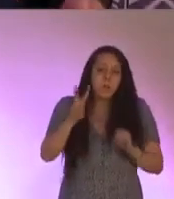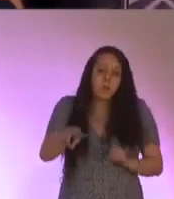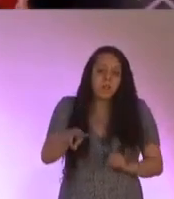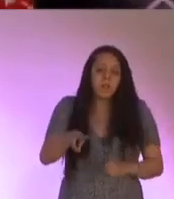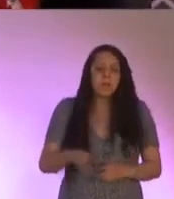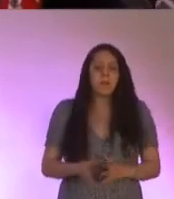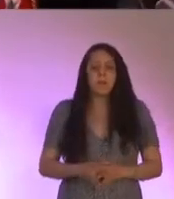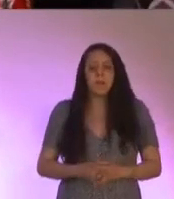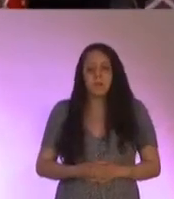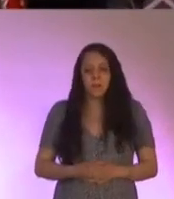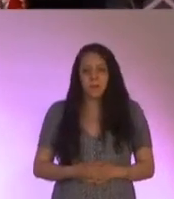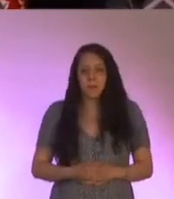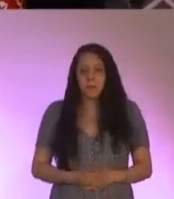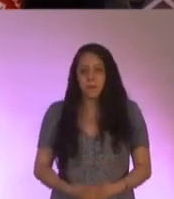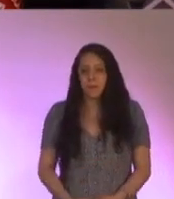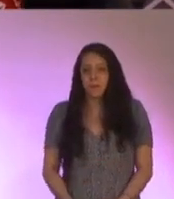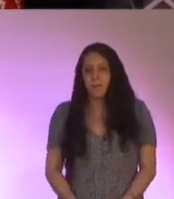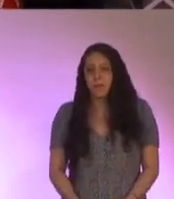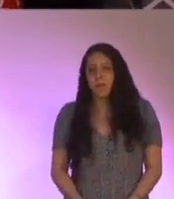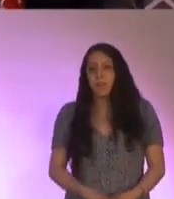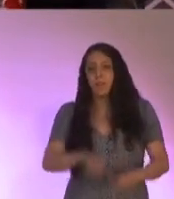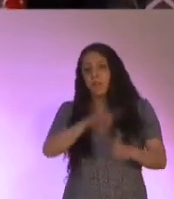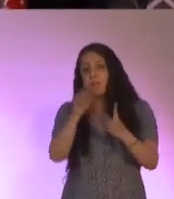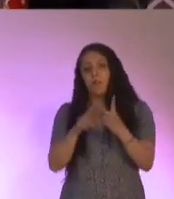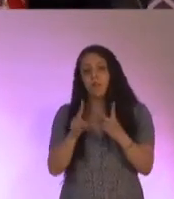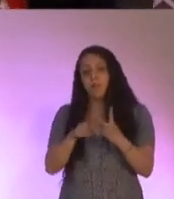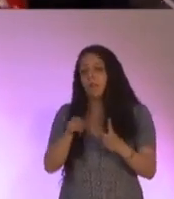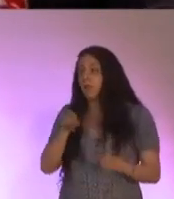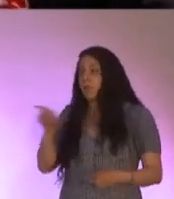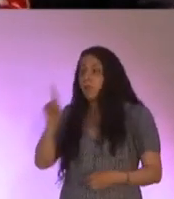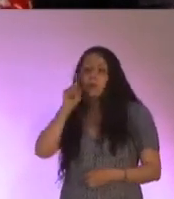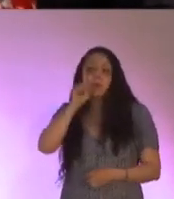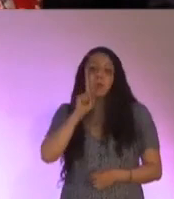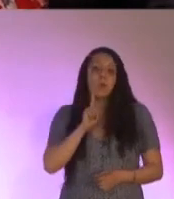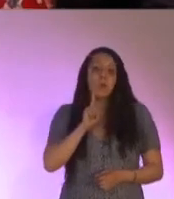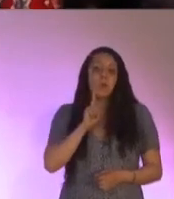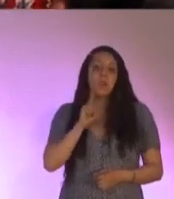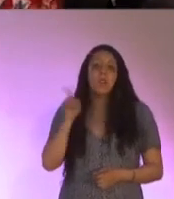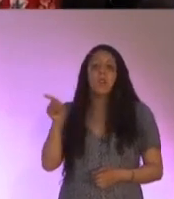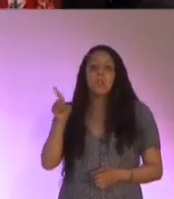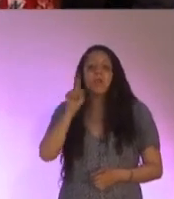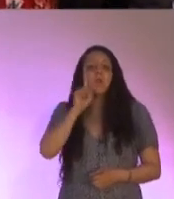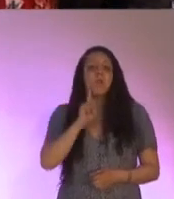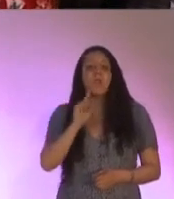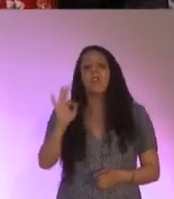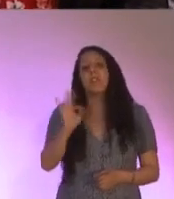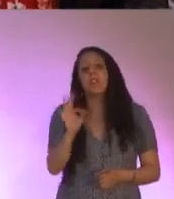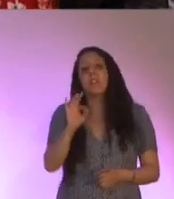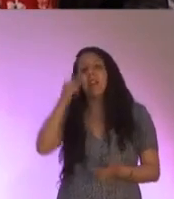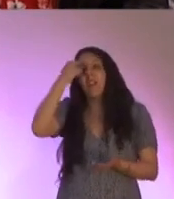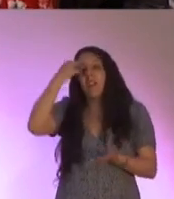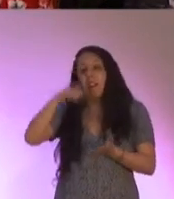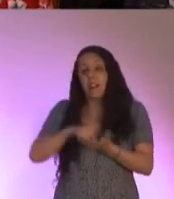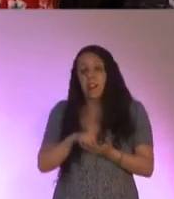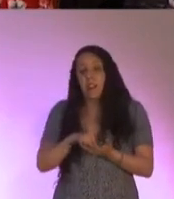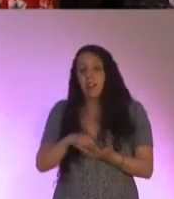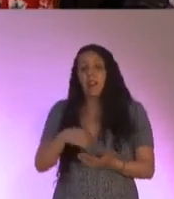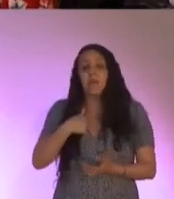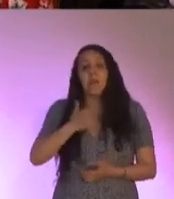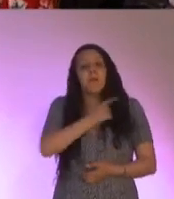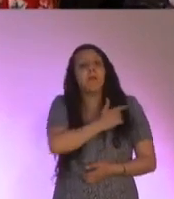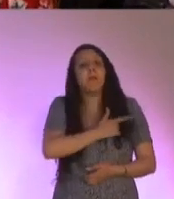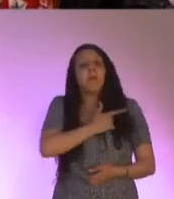piense que ahora que lo dices no es por quedarnos hasta aquí pero uno de los textos que más me divirtió es que